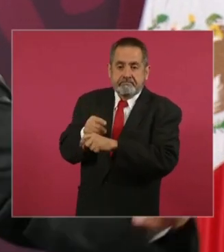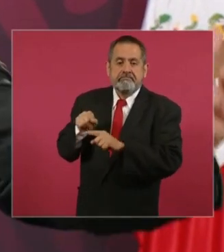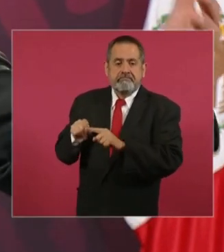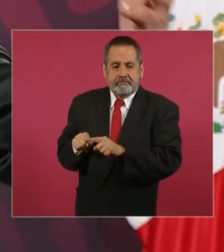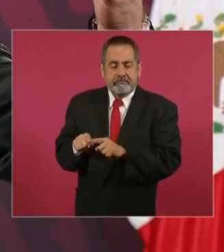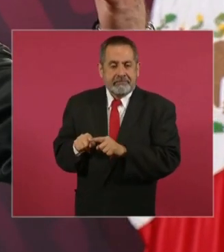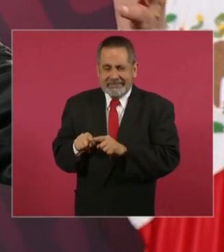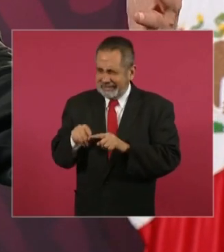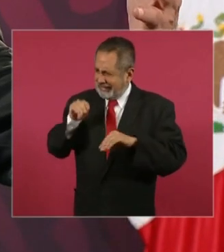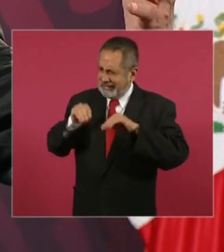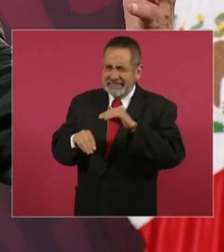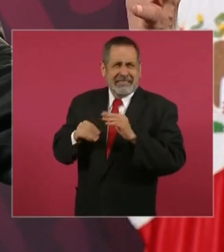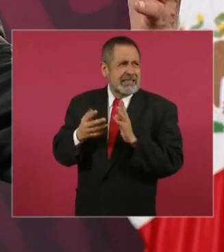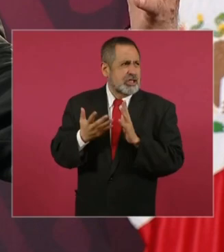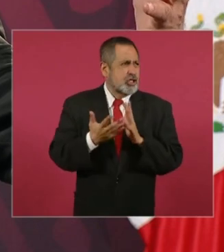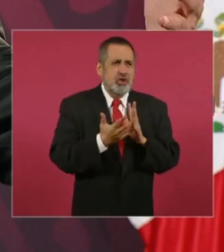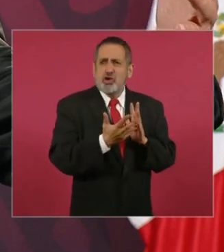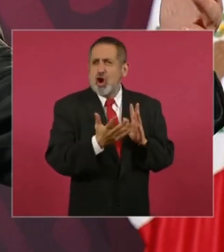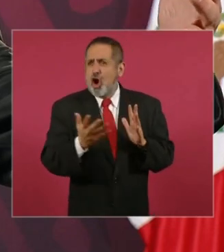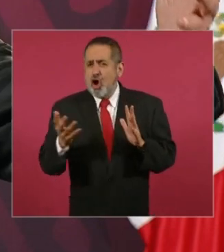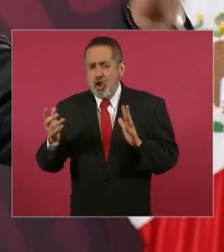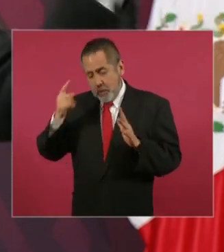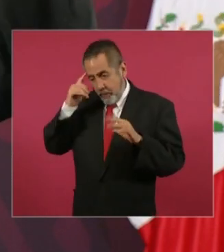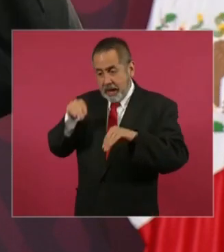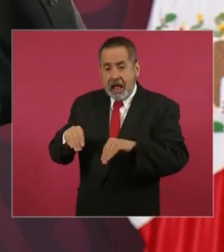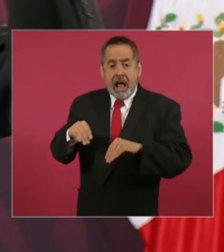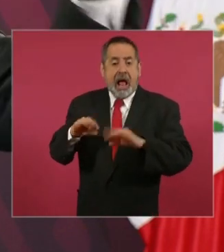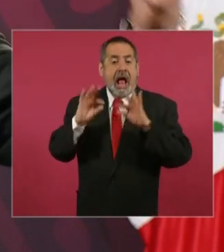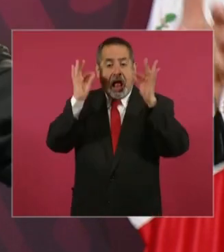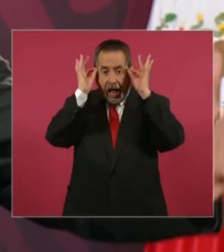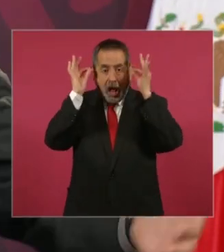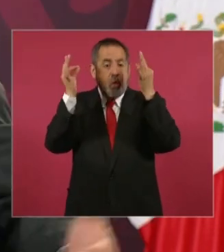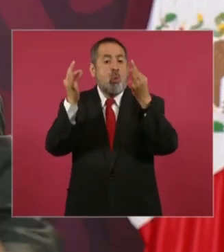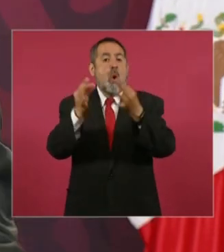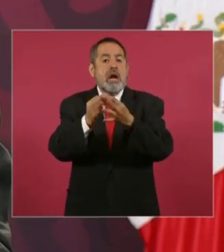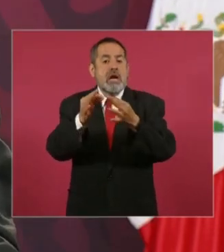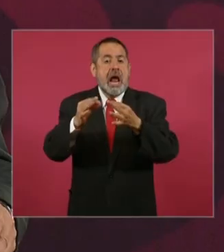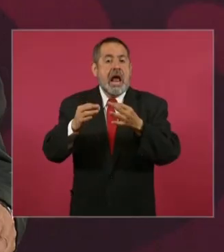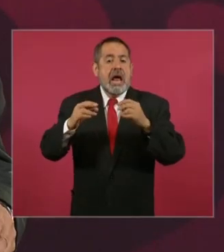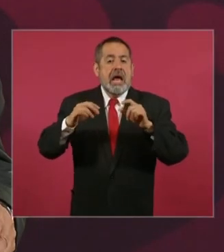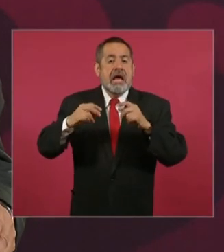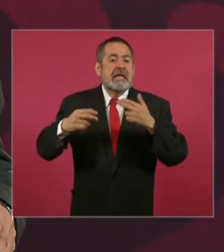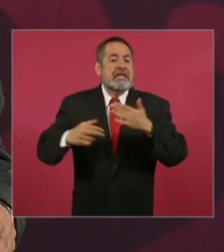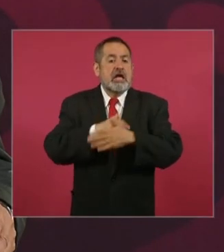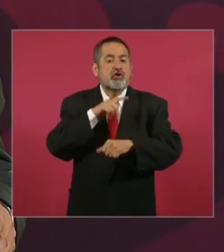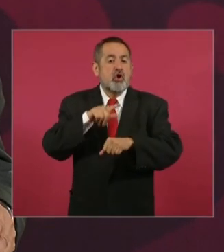toda la instalación para la aduana nacional.